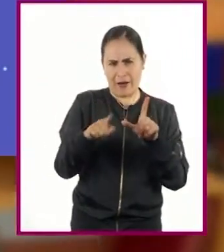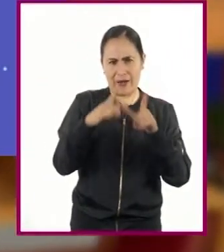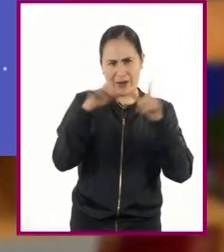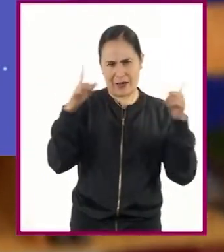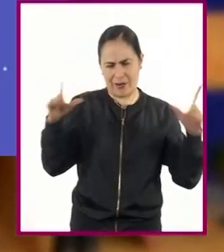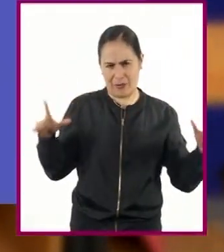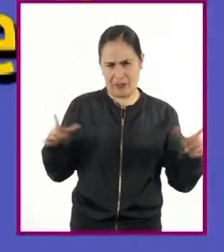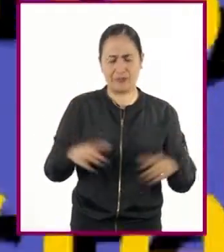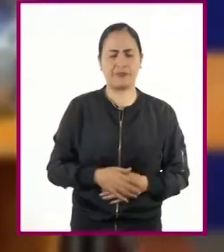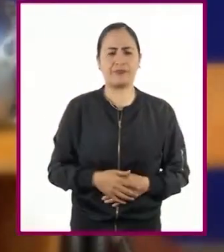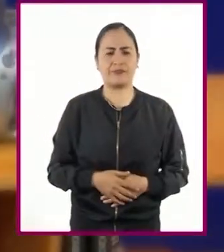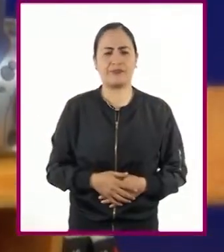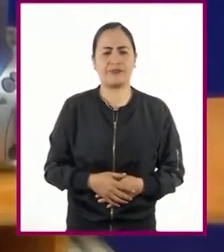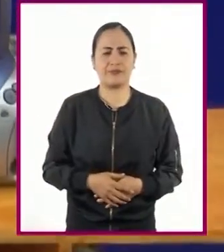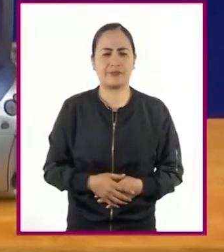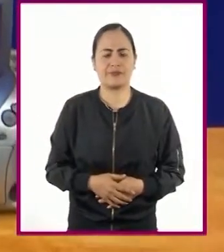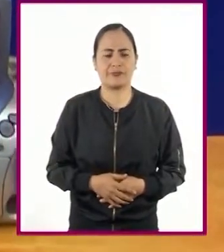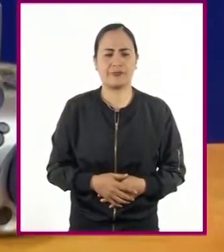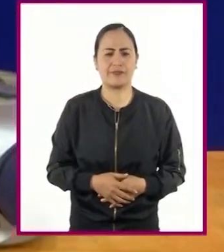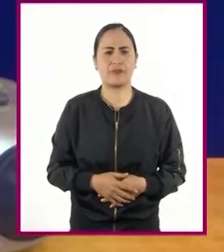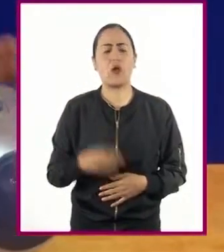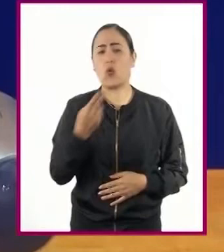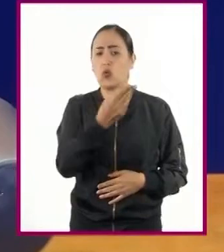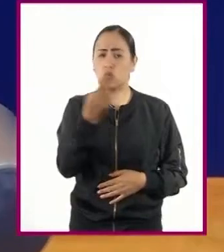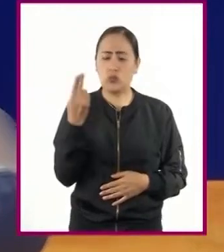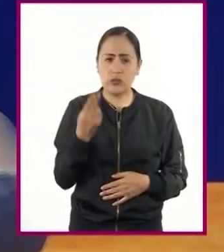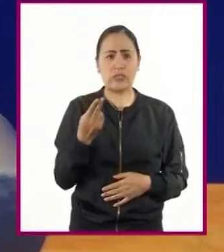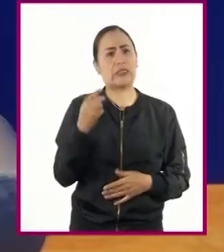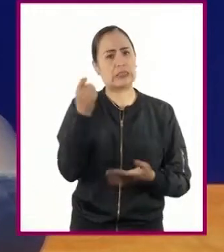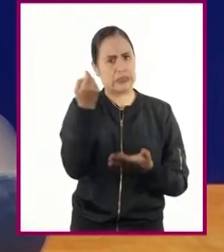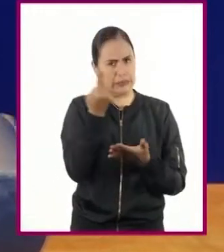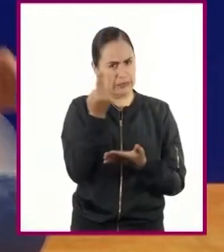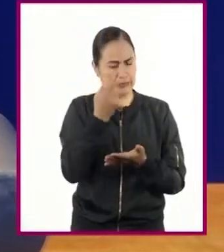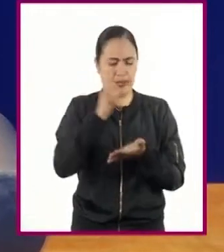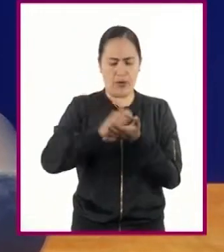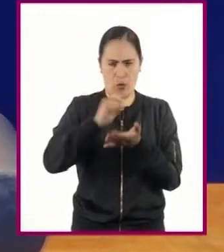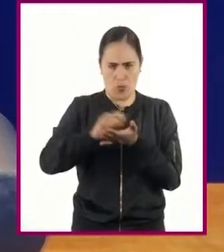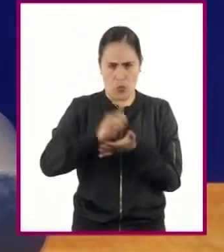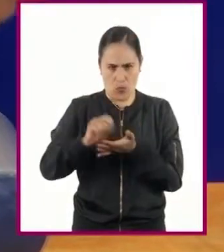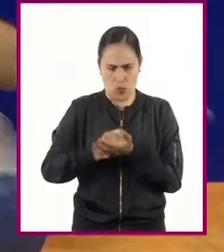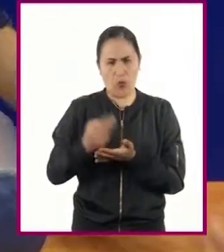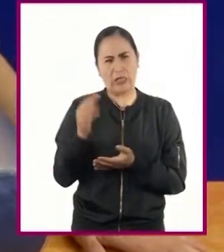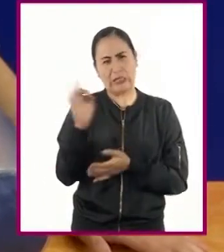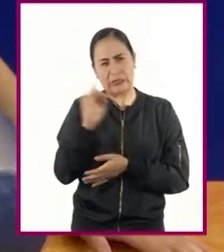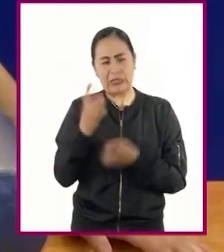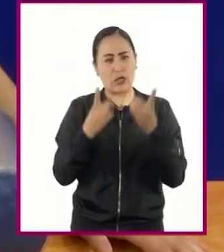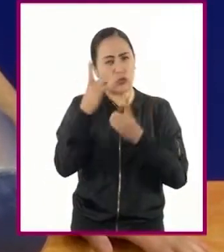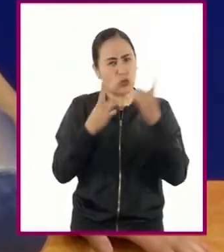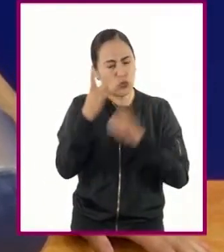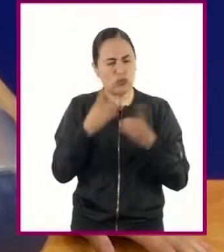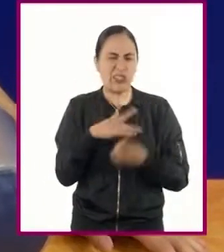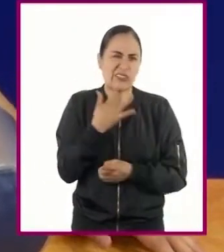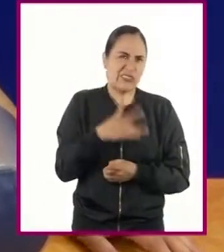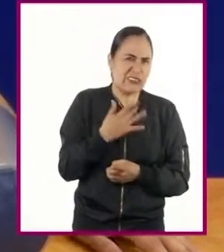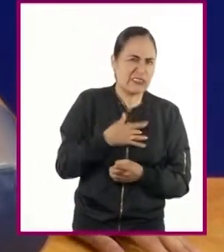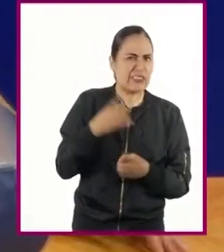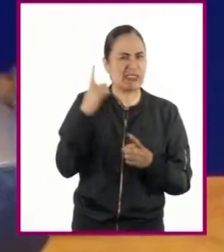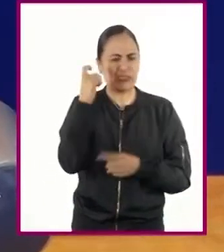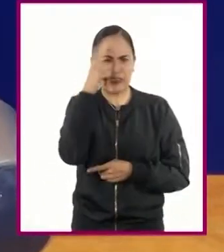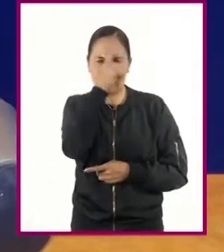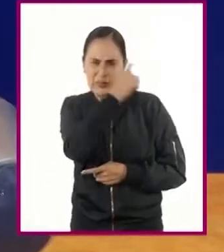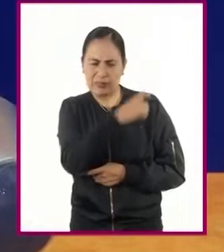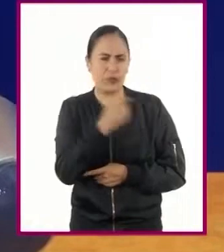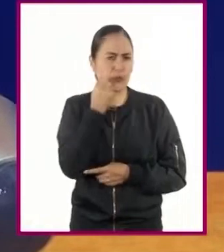medio. Les sugerimos que, en la medida de lo posible, tomen notas. Registren todas aquellas dudas, inquietudes o dificultades que vayan